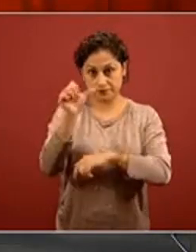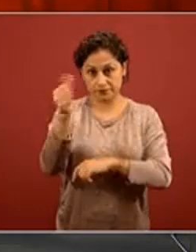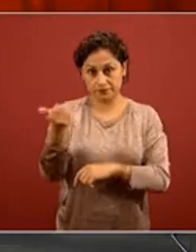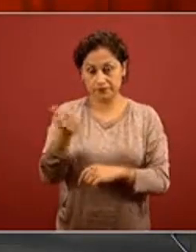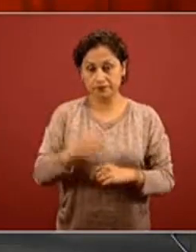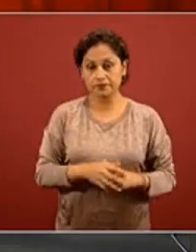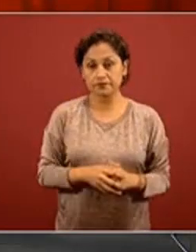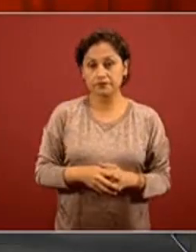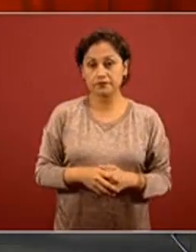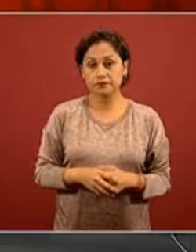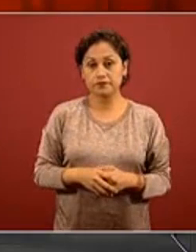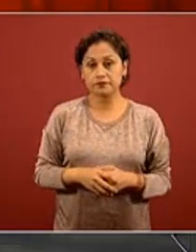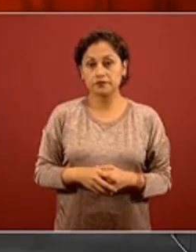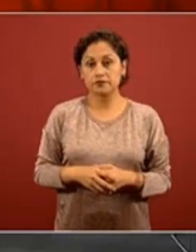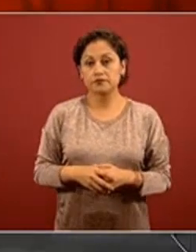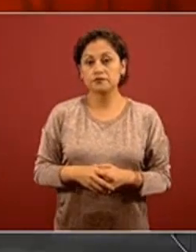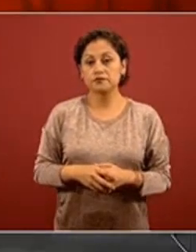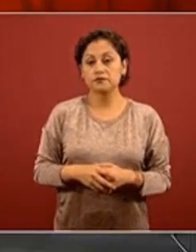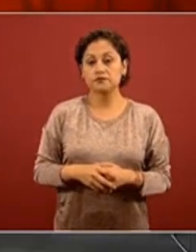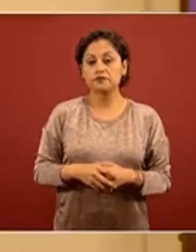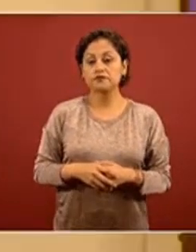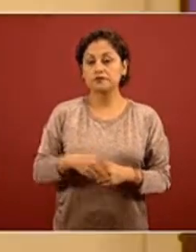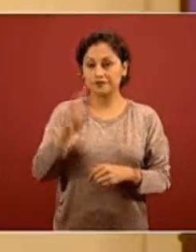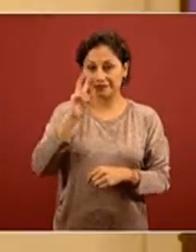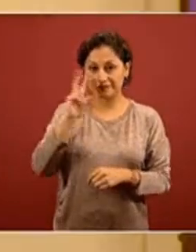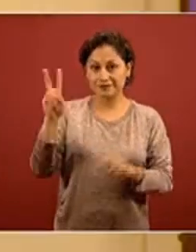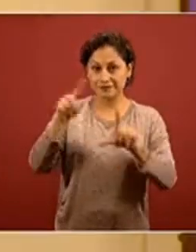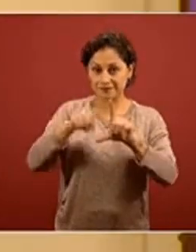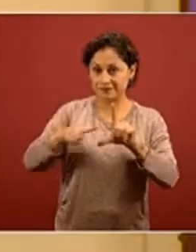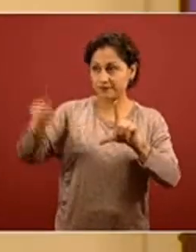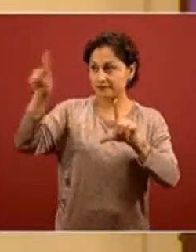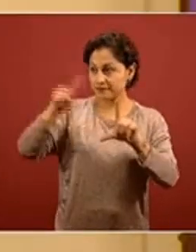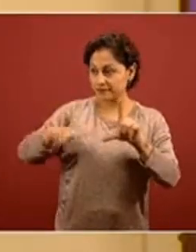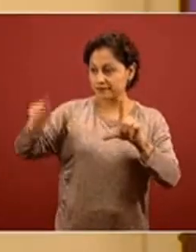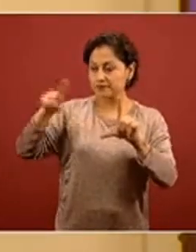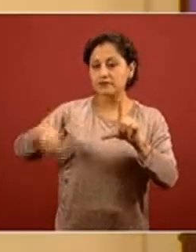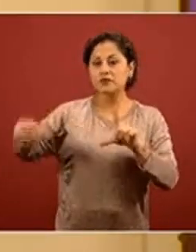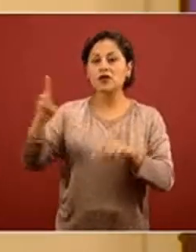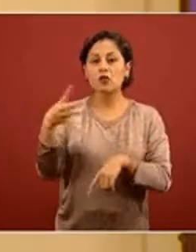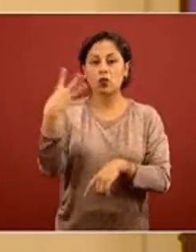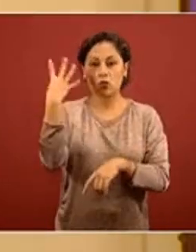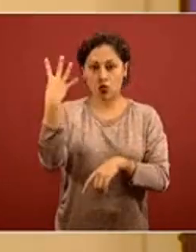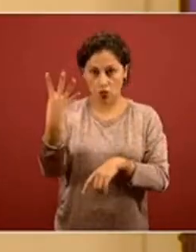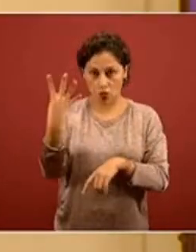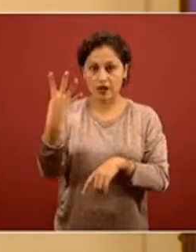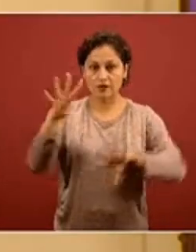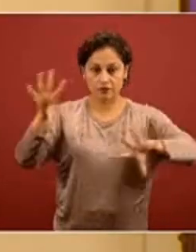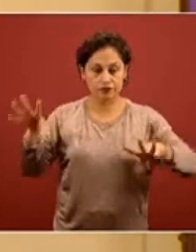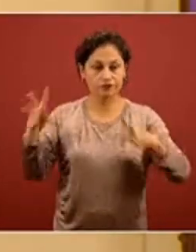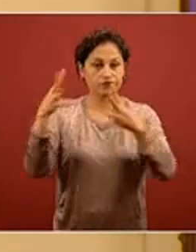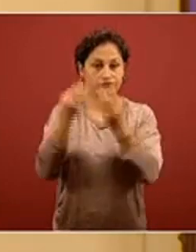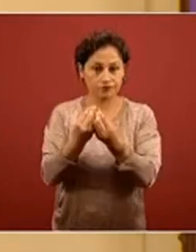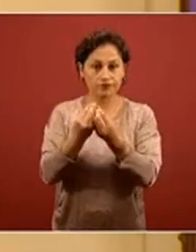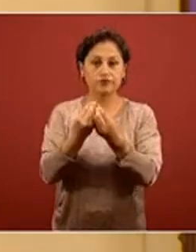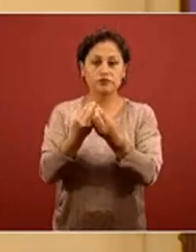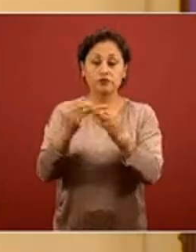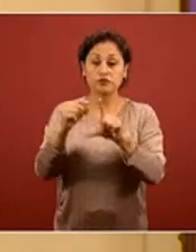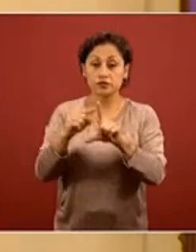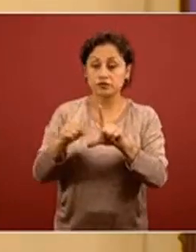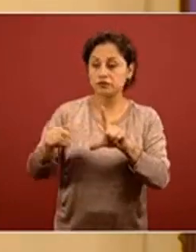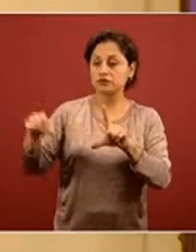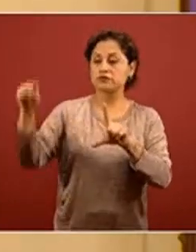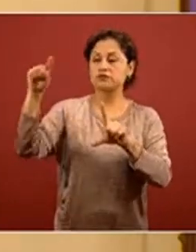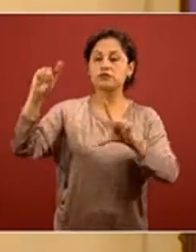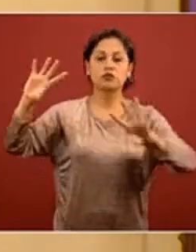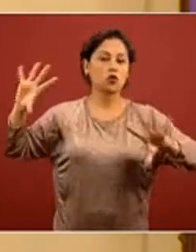diapositiva vamos a ver las 4 curvas que hemos estado construyendo en estos últimos días. Son curvas acumuladas. La primera y la más alta es la que integra